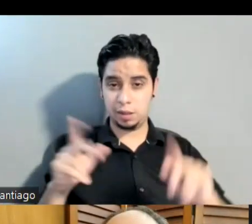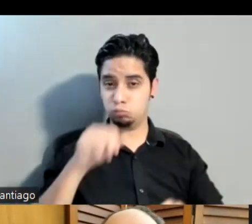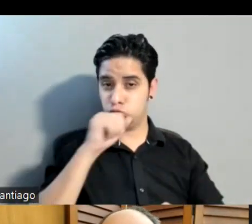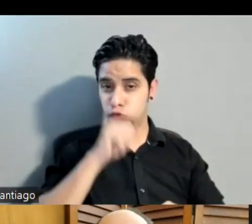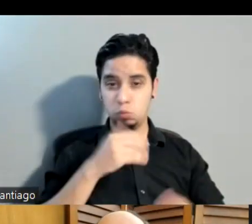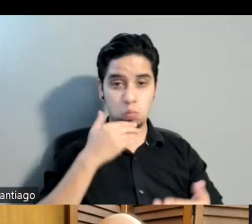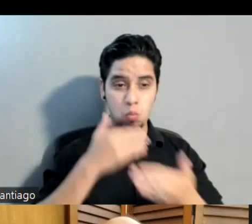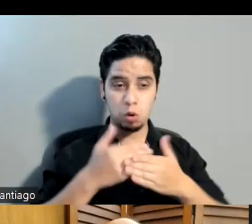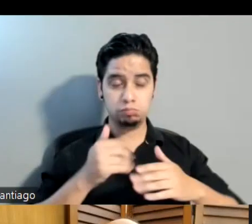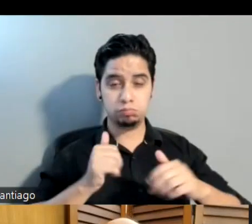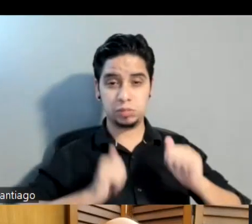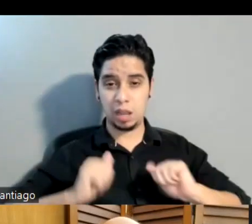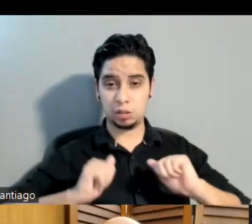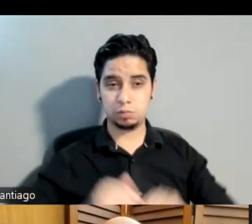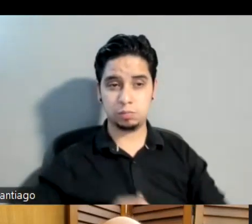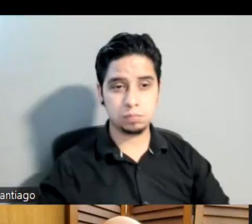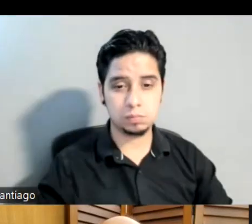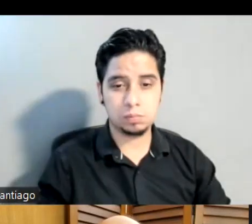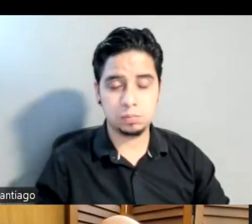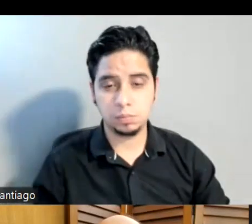está pasando. Exacto.